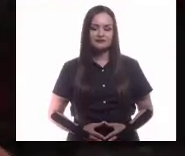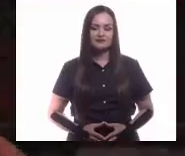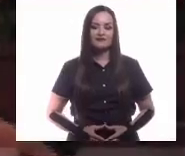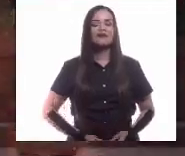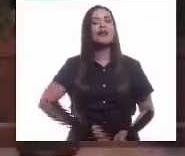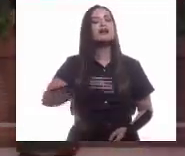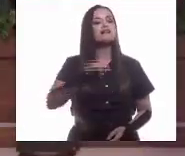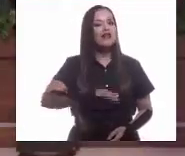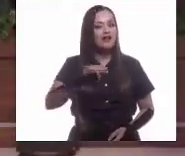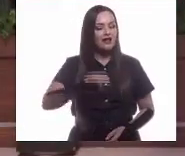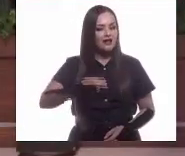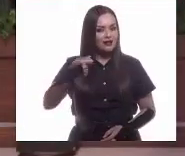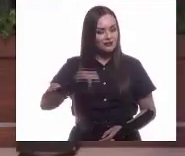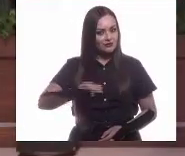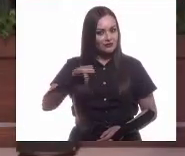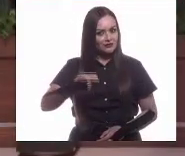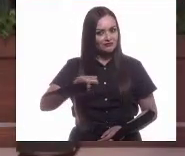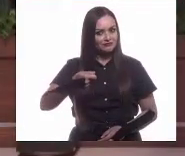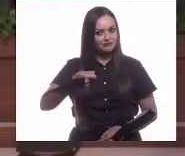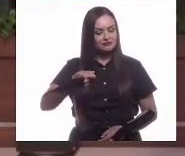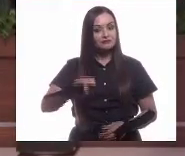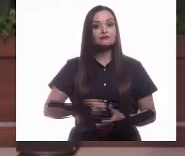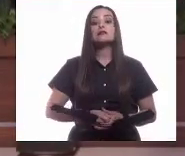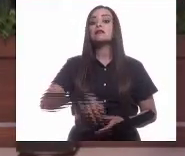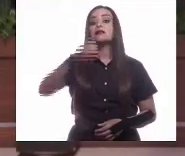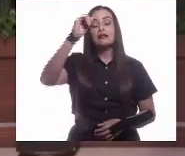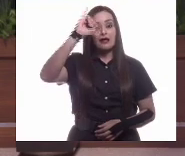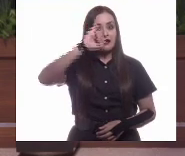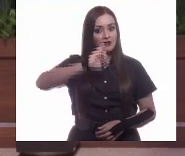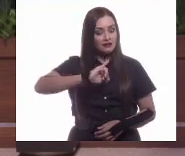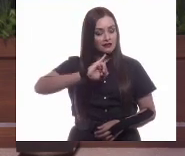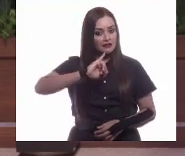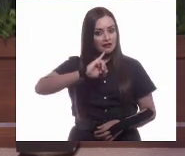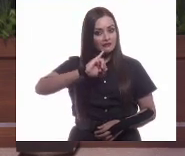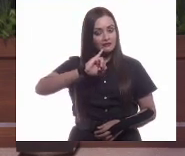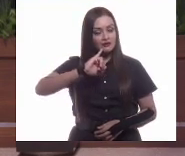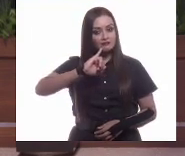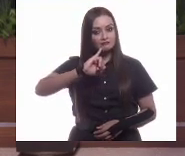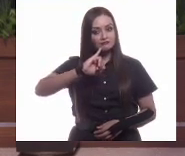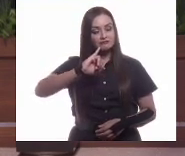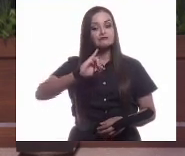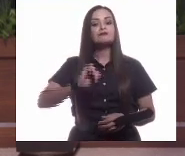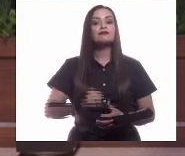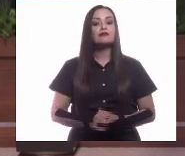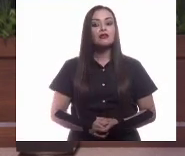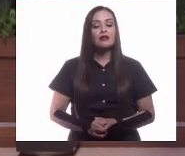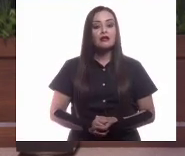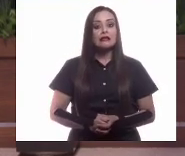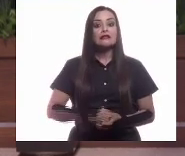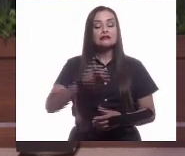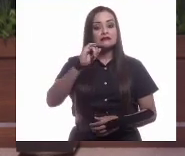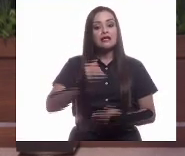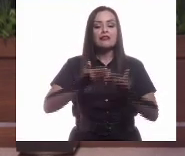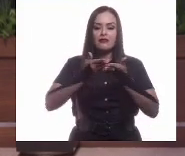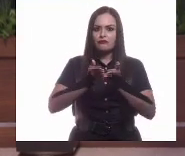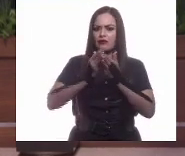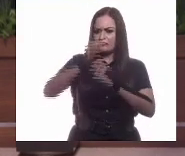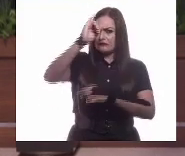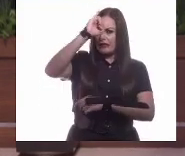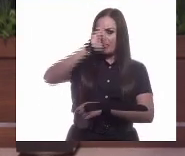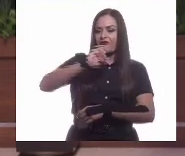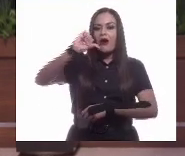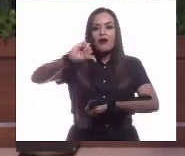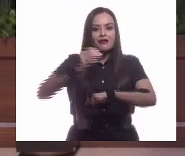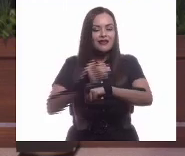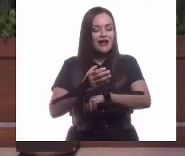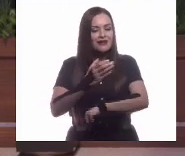Saludo al almirante Jorge Luis Cruz Vallado, comandante de la 2ª Región Naval y quien nos acompaña el día de